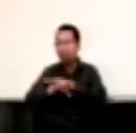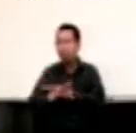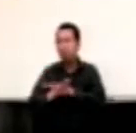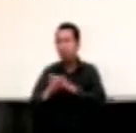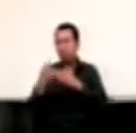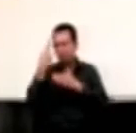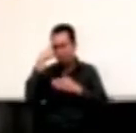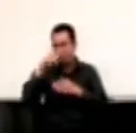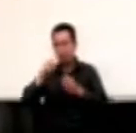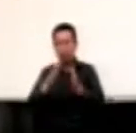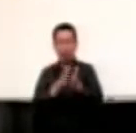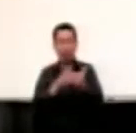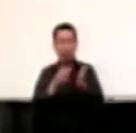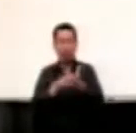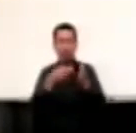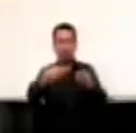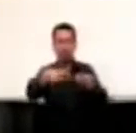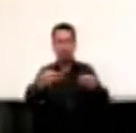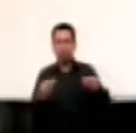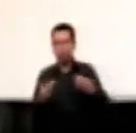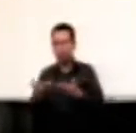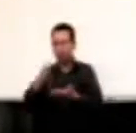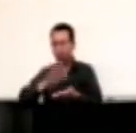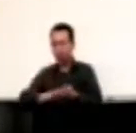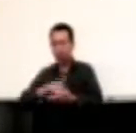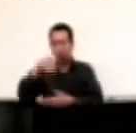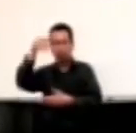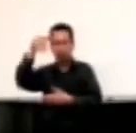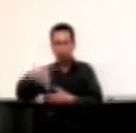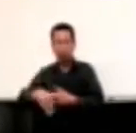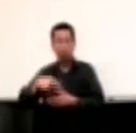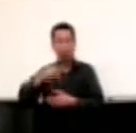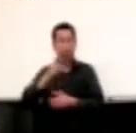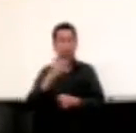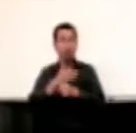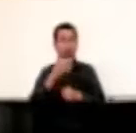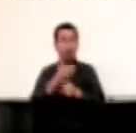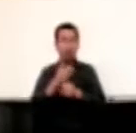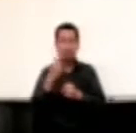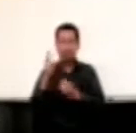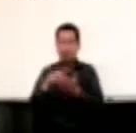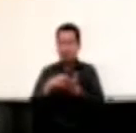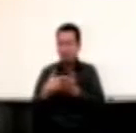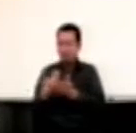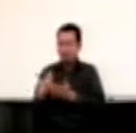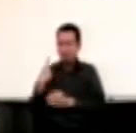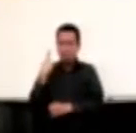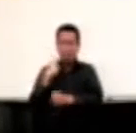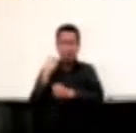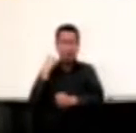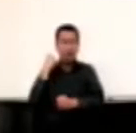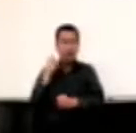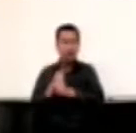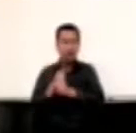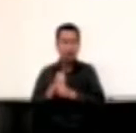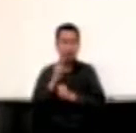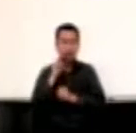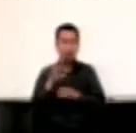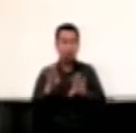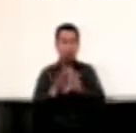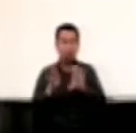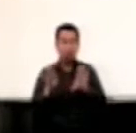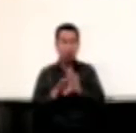boleta electoral. ¿Cuál es el problema? Pues es que esas reformas tienen un timing, o sea, hay momentos en donde es bueno hacerlas,